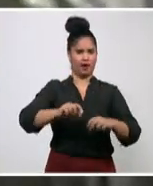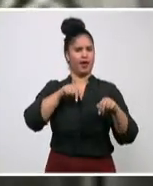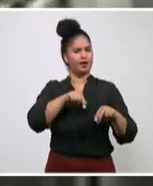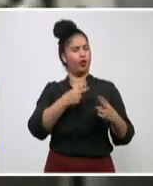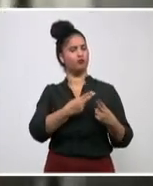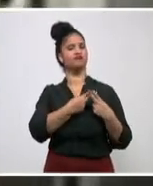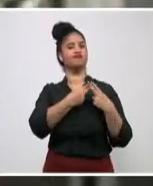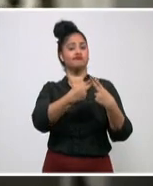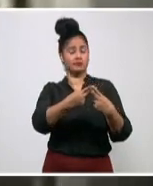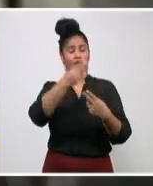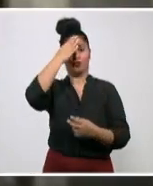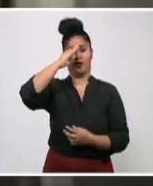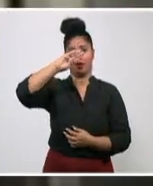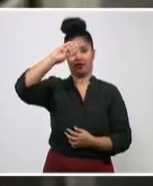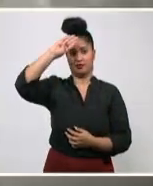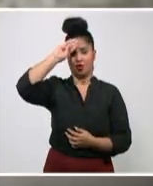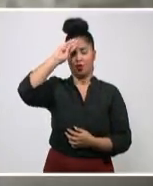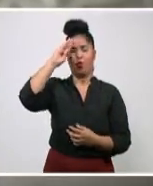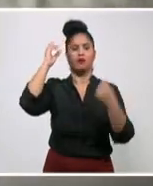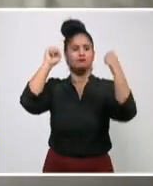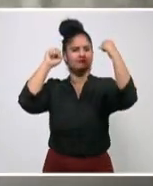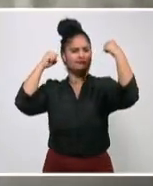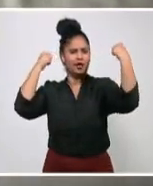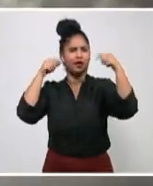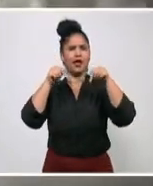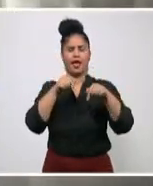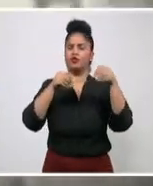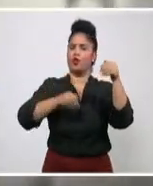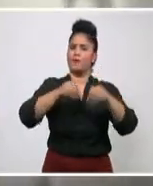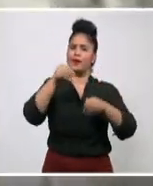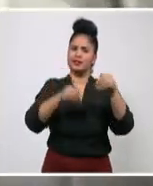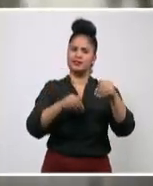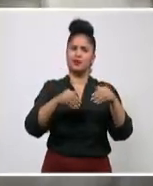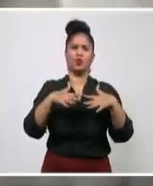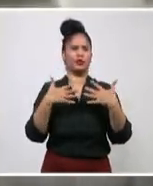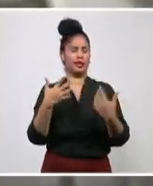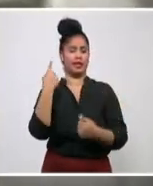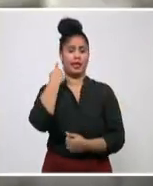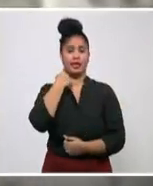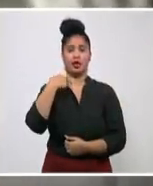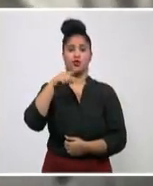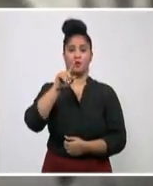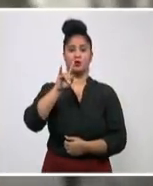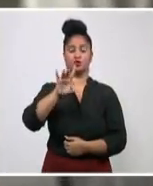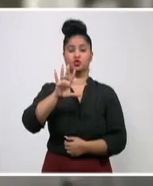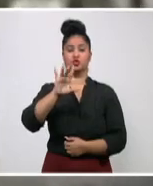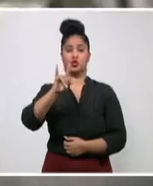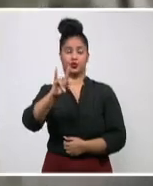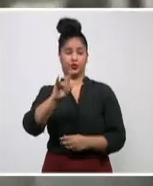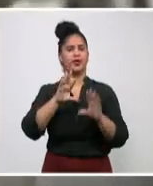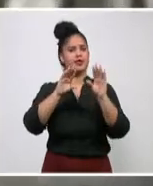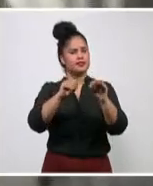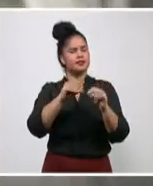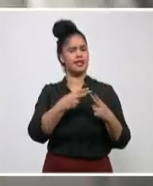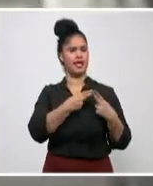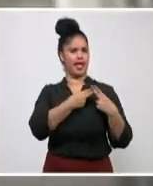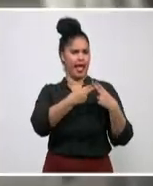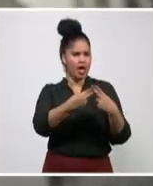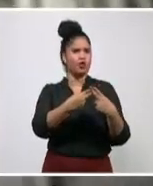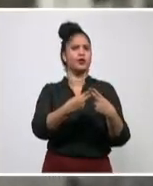de los impulsores del proceso revolucionario cubano de 1959, a quien se le conoce como el héroe de Yaguajay. El